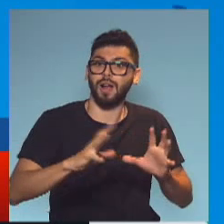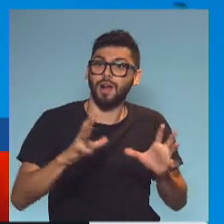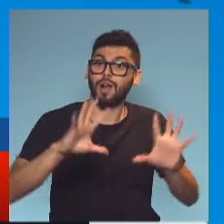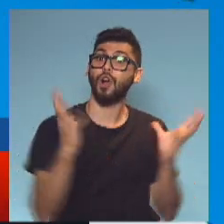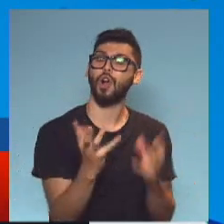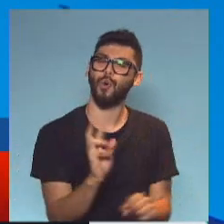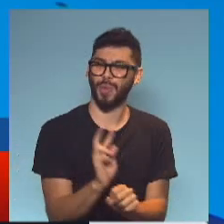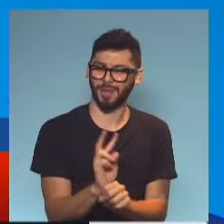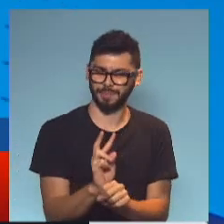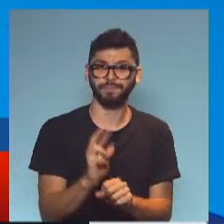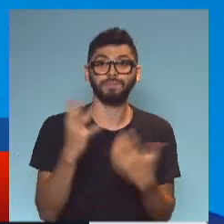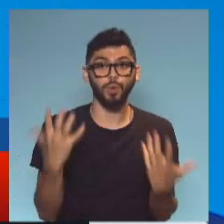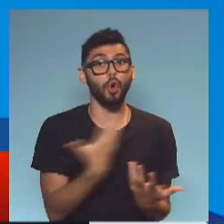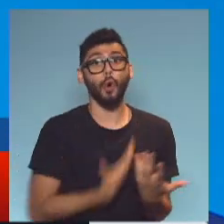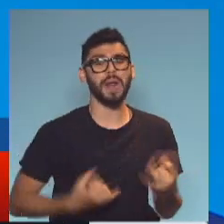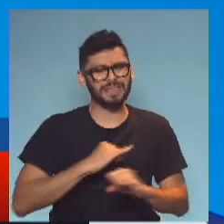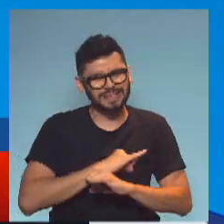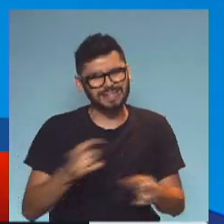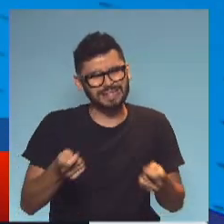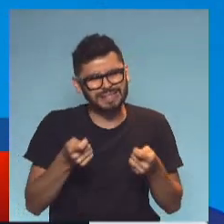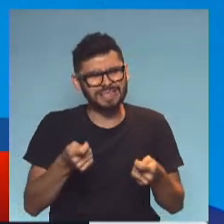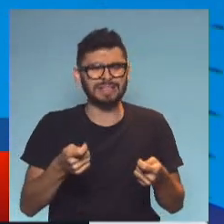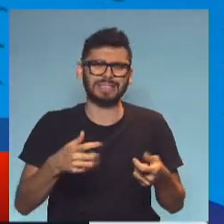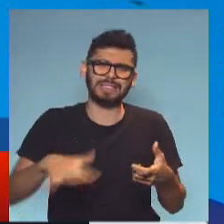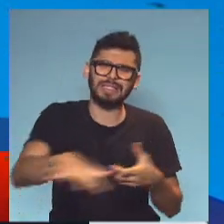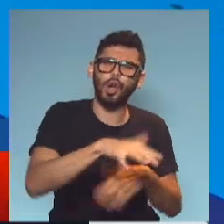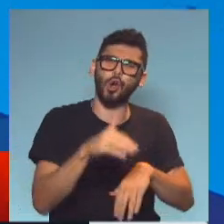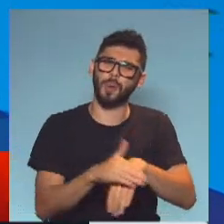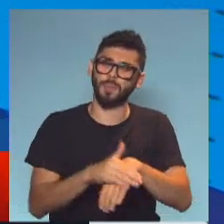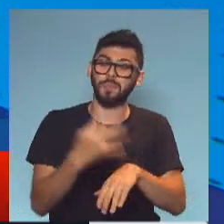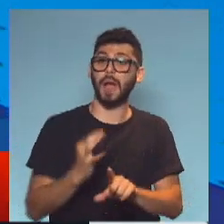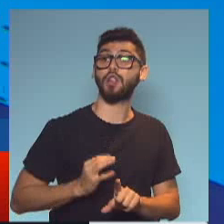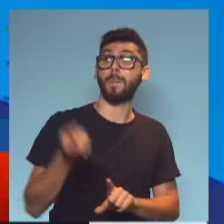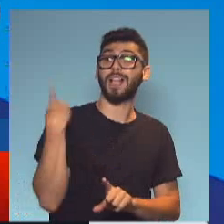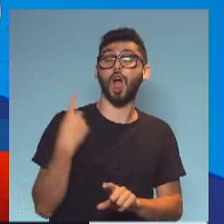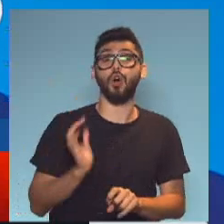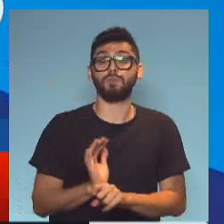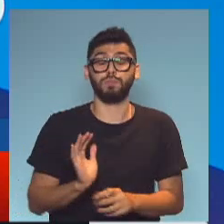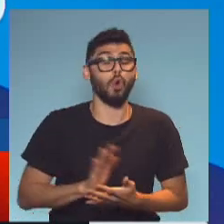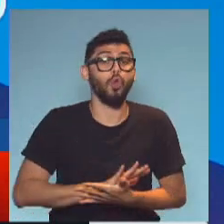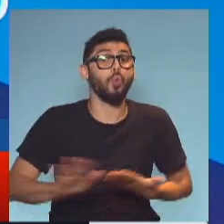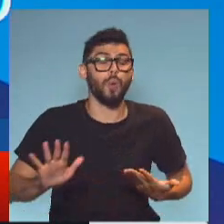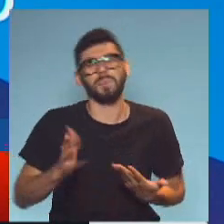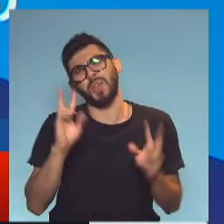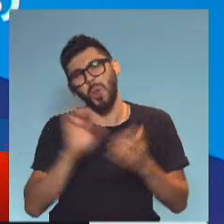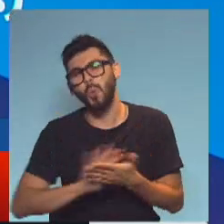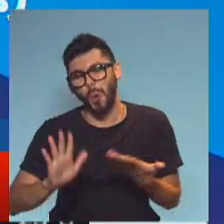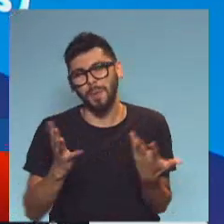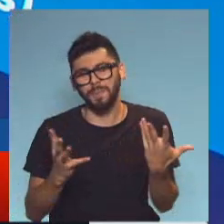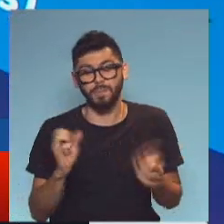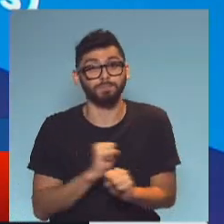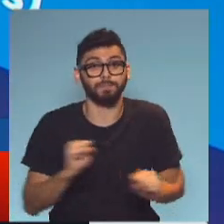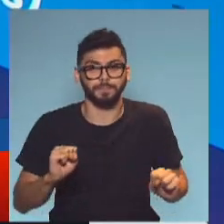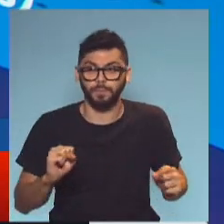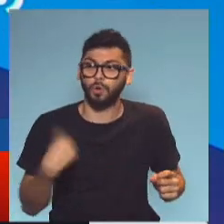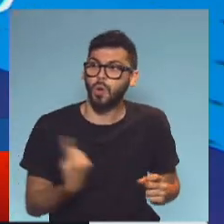en la responsabilidad colectiva, ¿no? A diferencia del año pasado, que éramos nuevos en esta pandemia, nuevo es una manera de decir, teníamos todo por delante, el